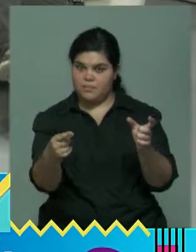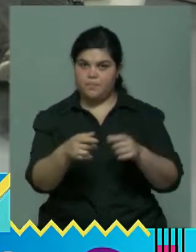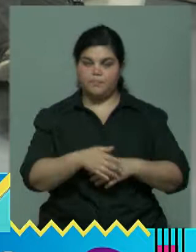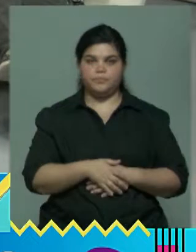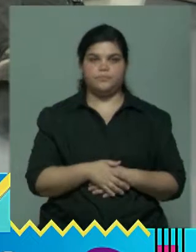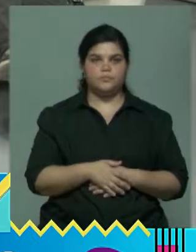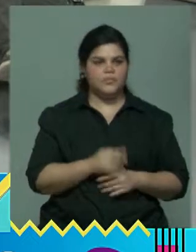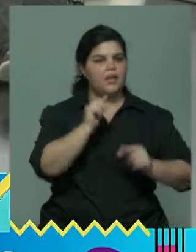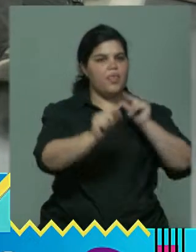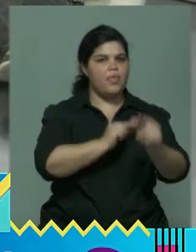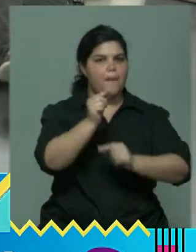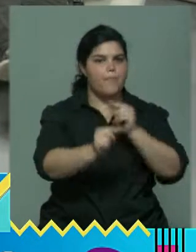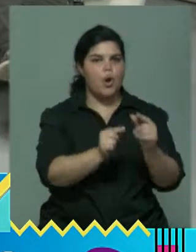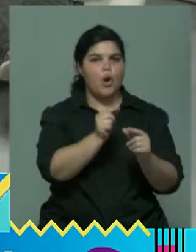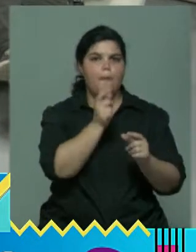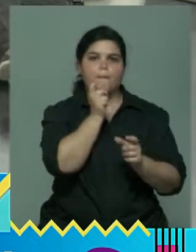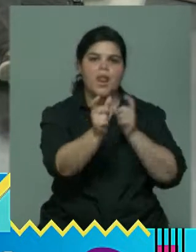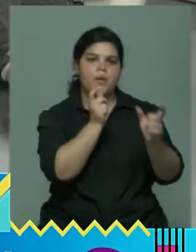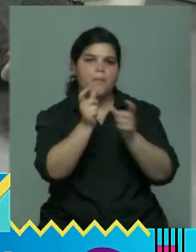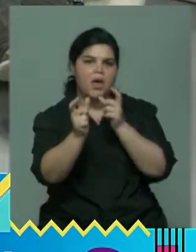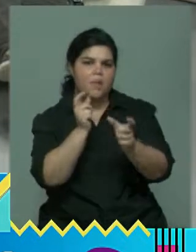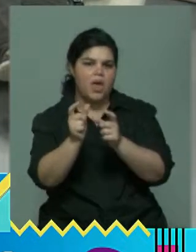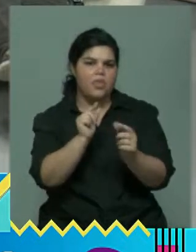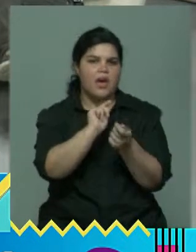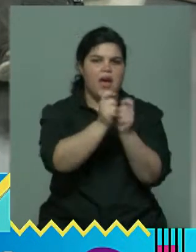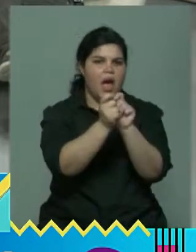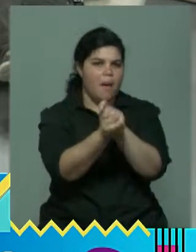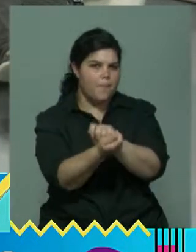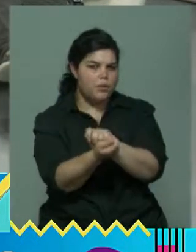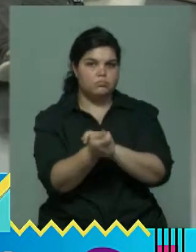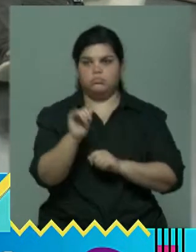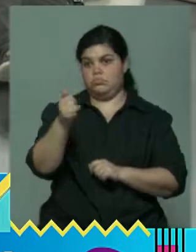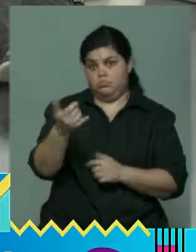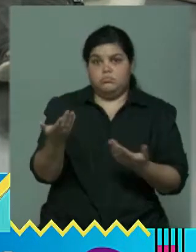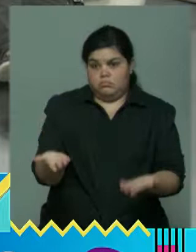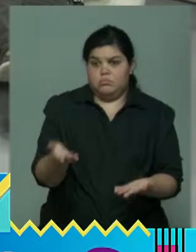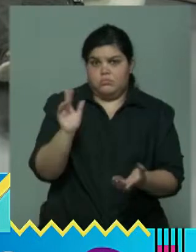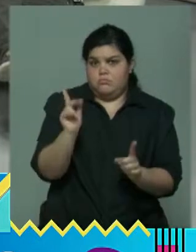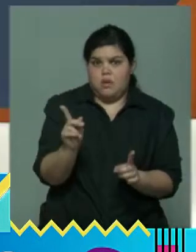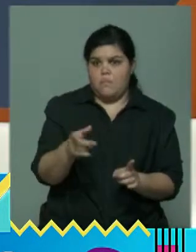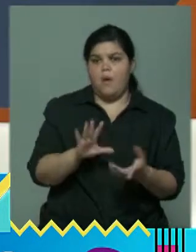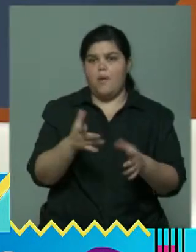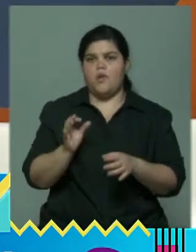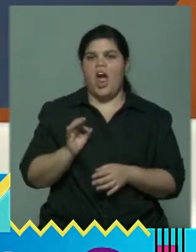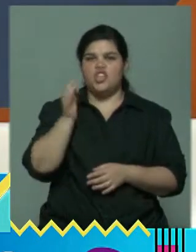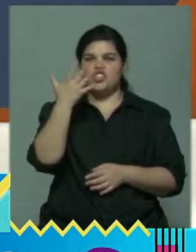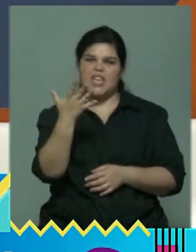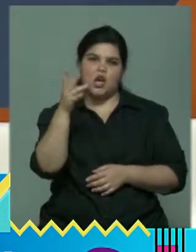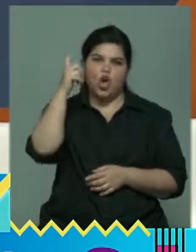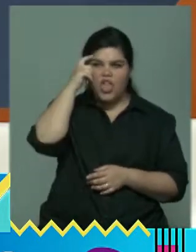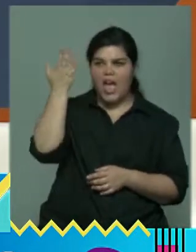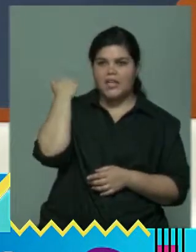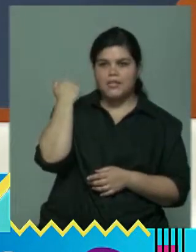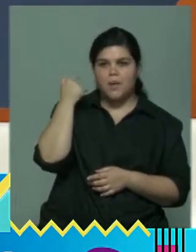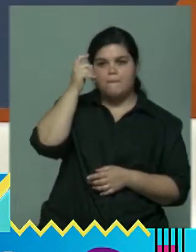modificando ciertos contextos que hacen que hasta vayamos utilizando otras palabras y demás. Sí, total. Por poner otro ejemplo, tal vez hace 5 o 10 años hablábamos de discapacitados,